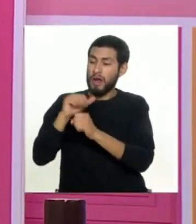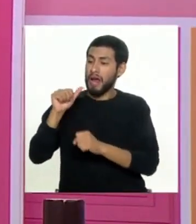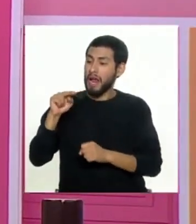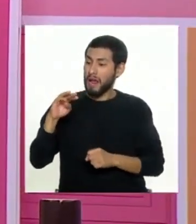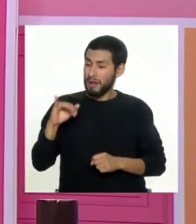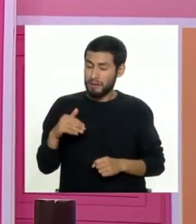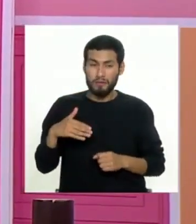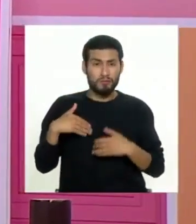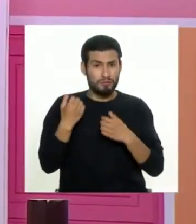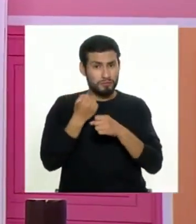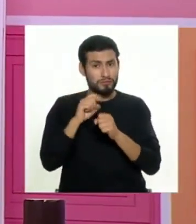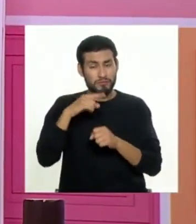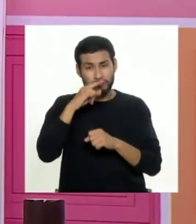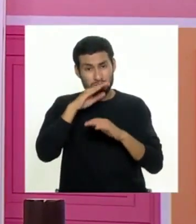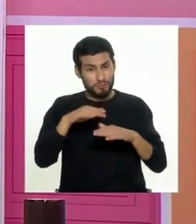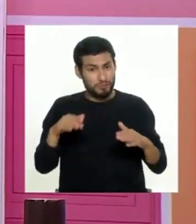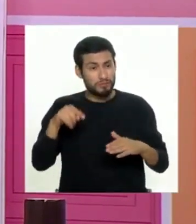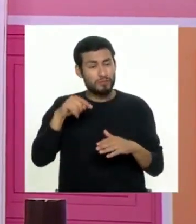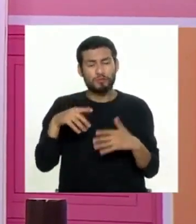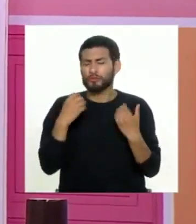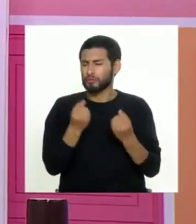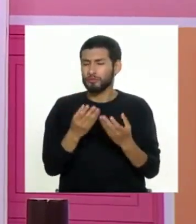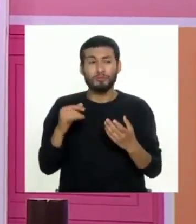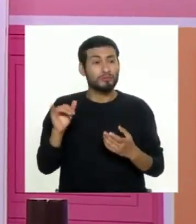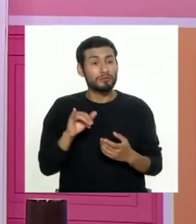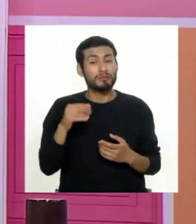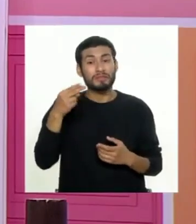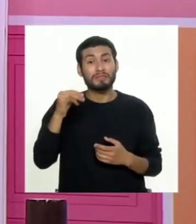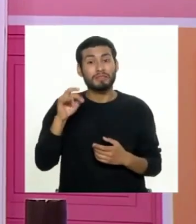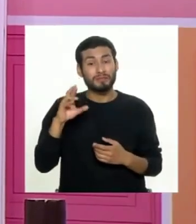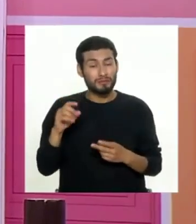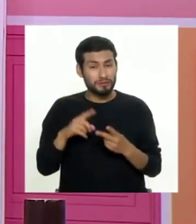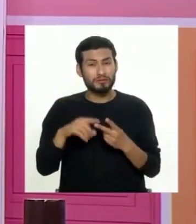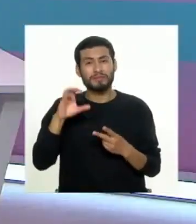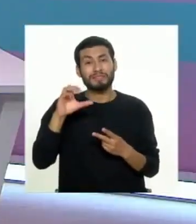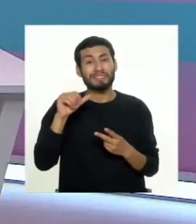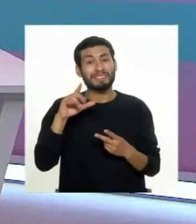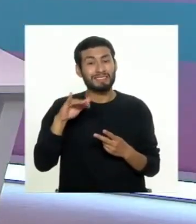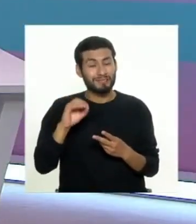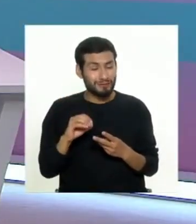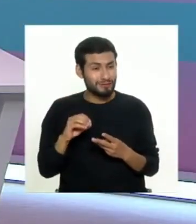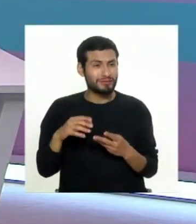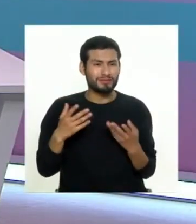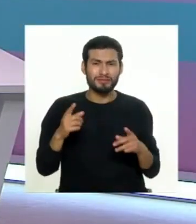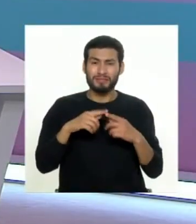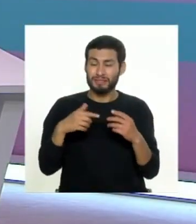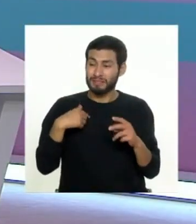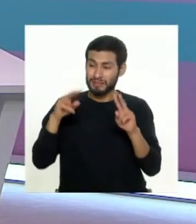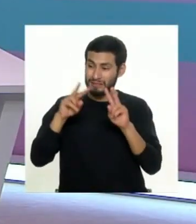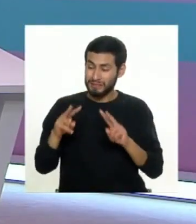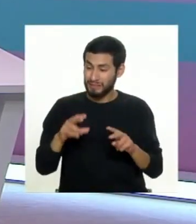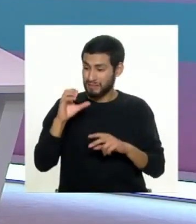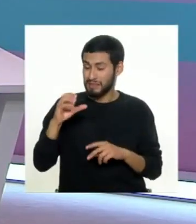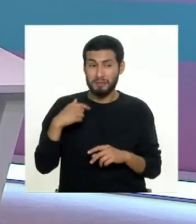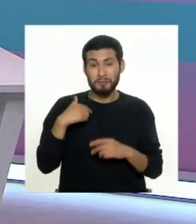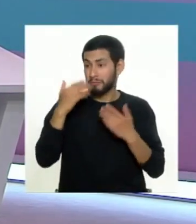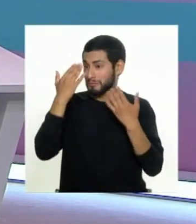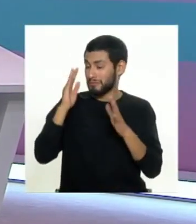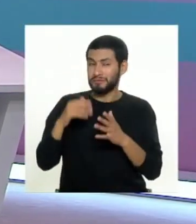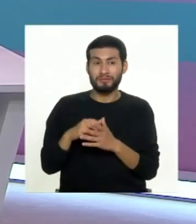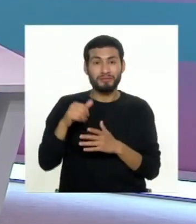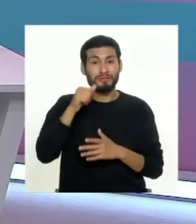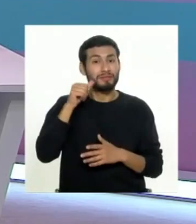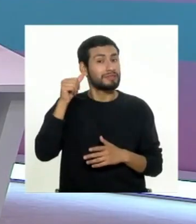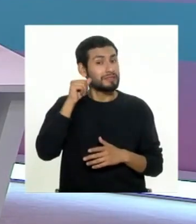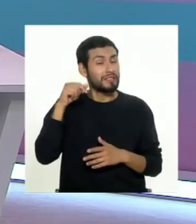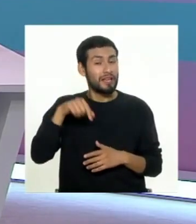¿no?, anemia en niños, que es tan común. Aparte de hierro, tiene calcio, tiene vitamina C, yo no sabía. Ayer, el día